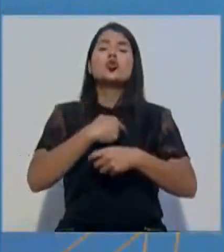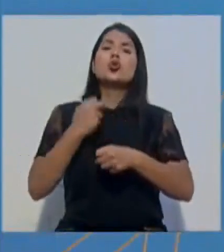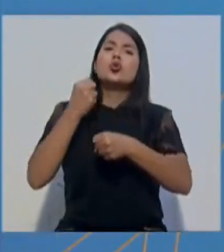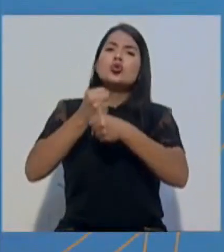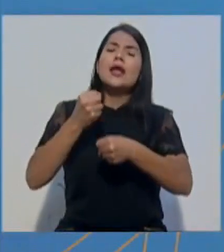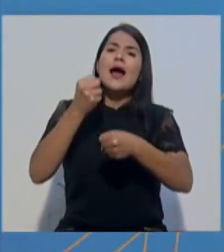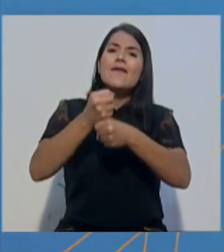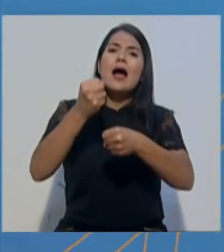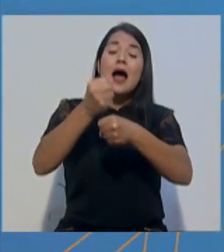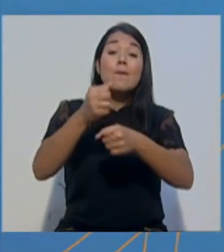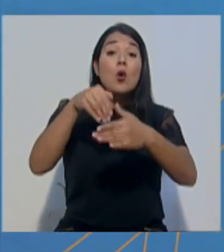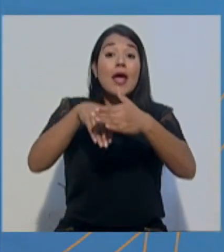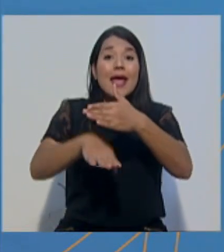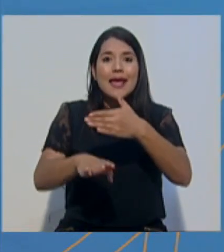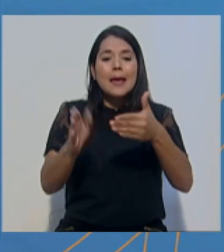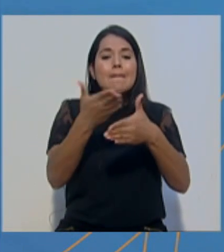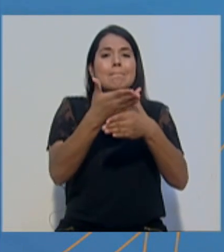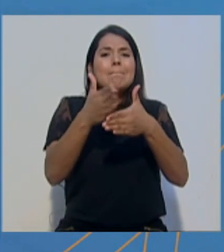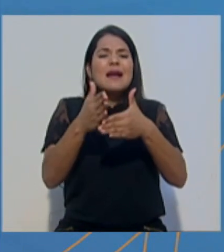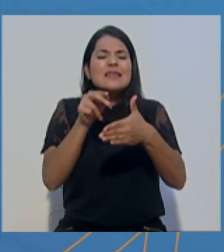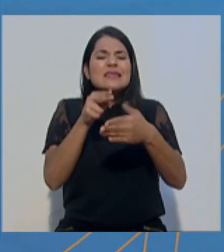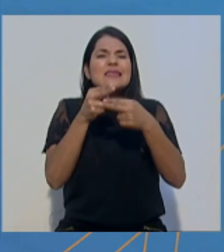trabajando en una fase de transición